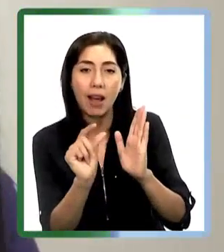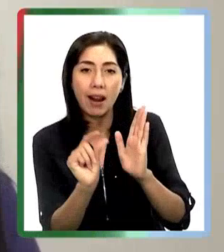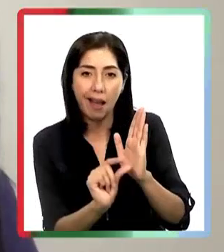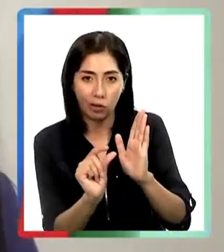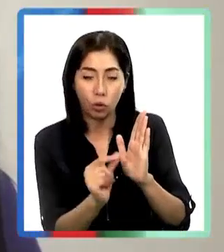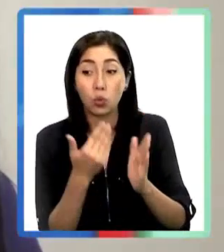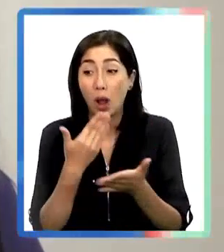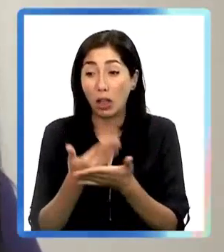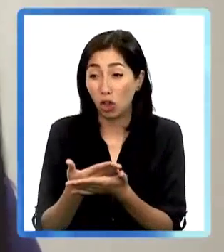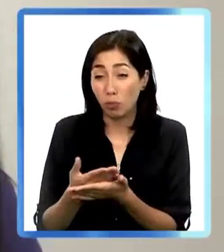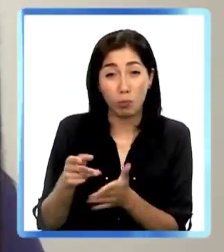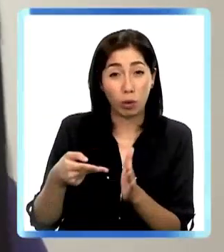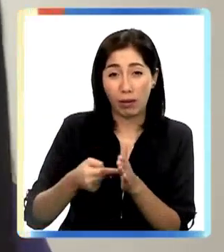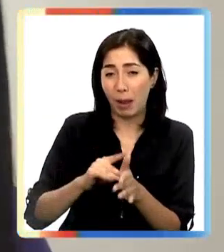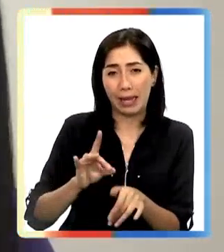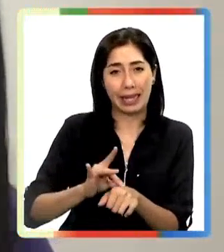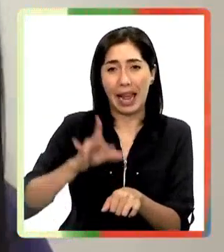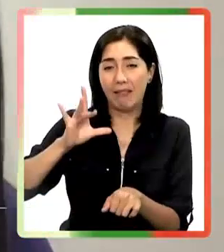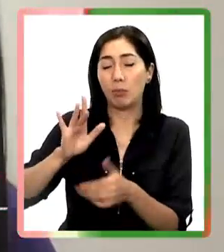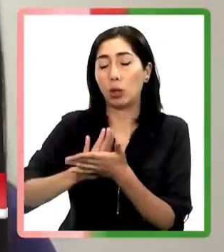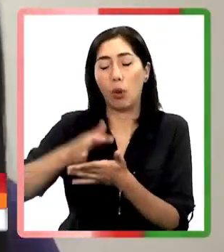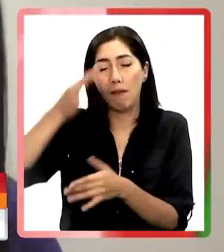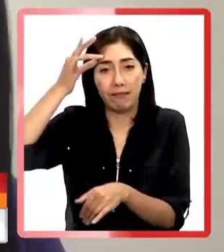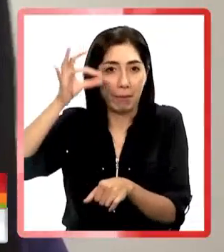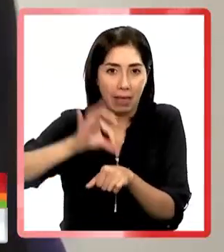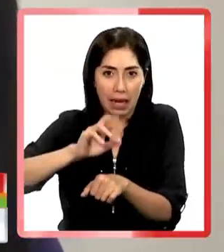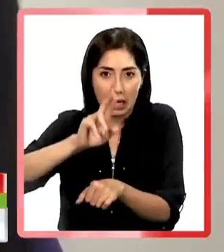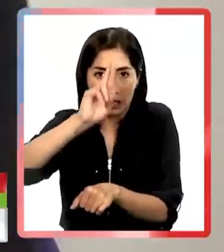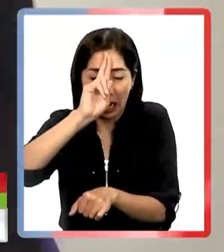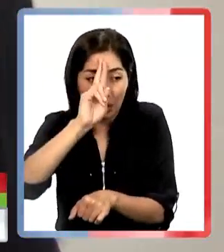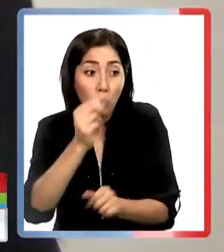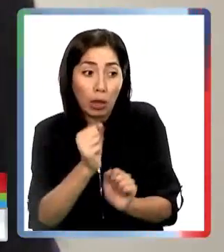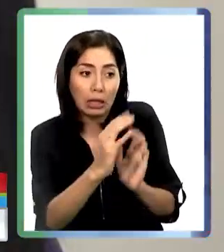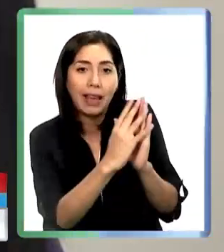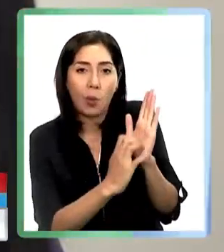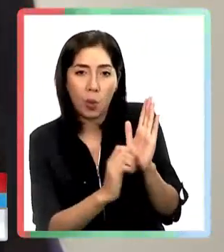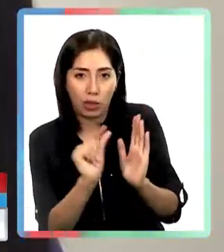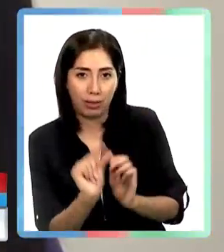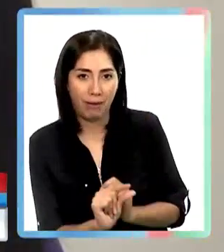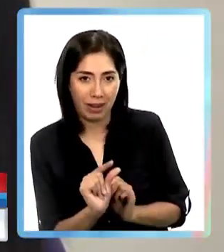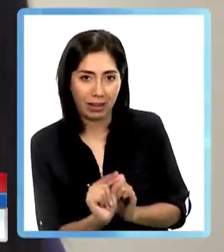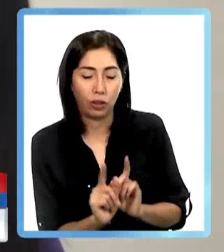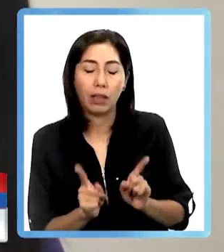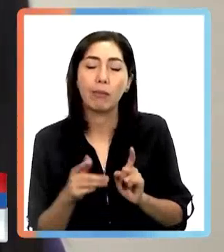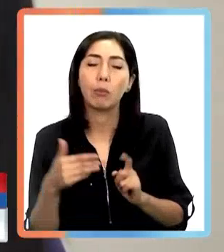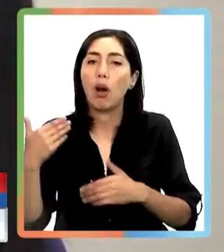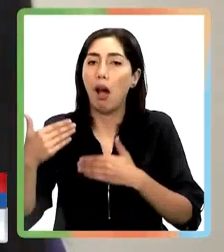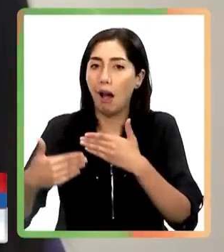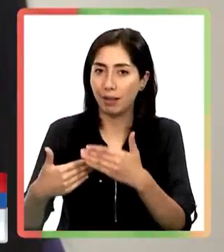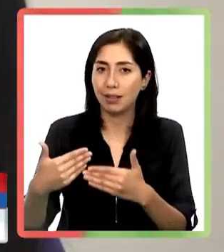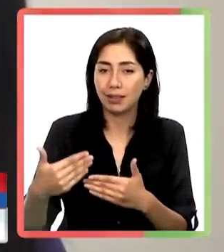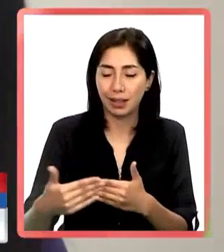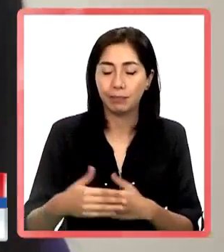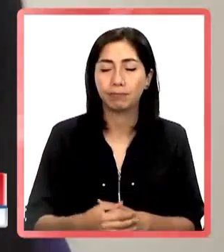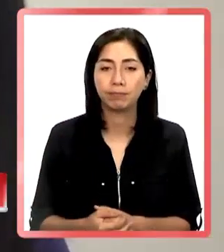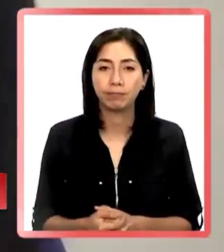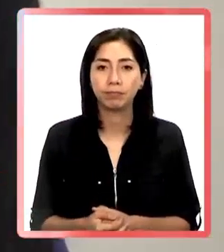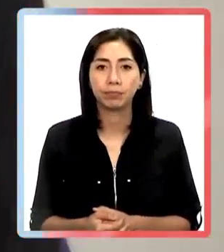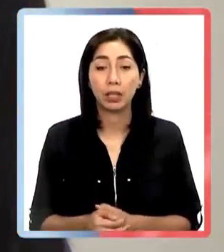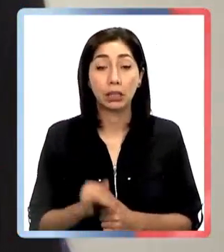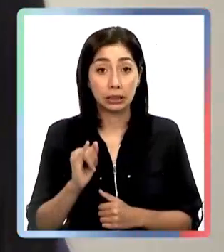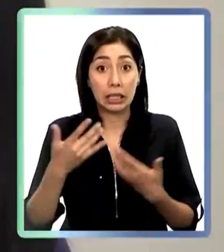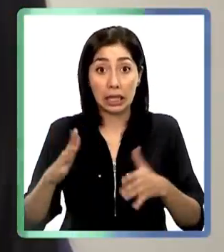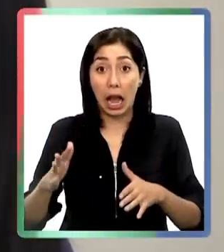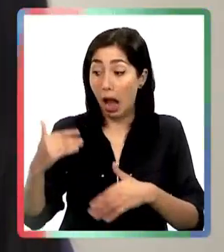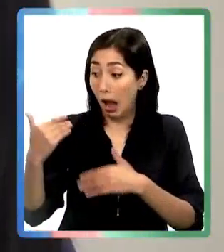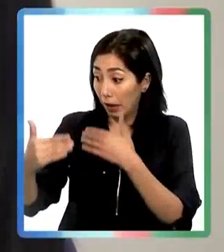un problema grave de salud pública como podrían ser estas enfermedades. Esas cosas son las que tenemos que avanzar y seguir dando estos pasos. Hemos